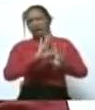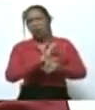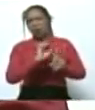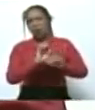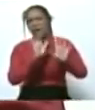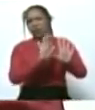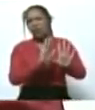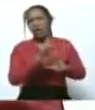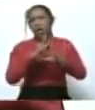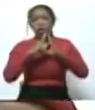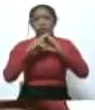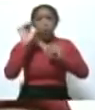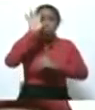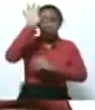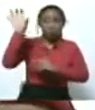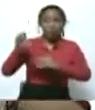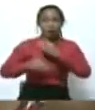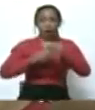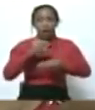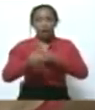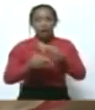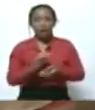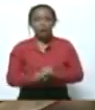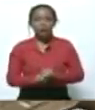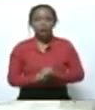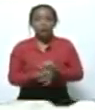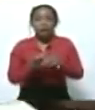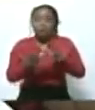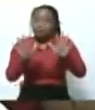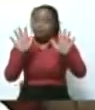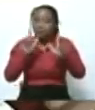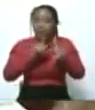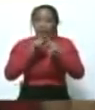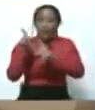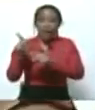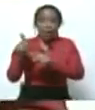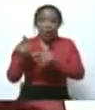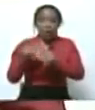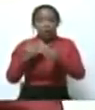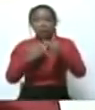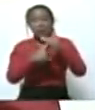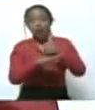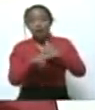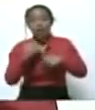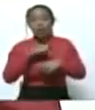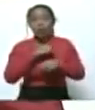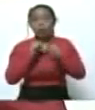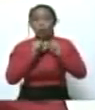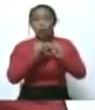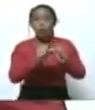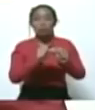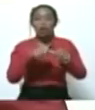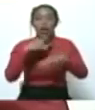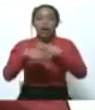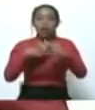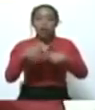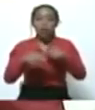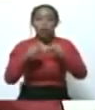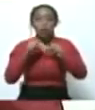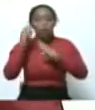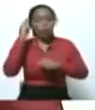todos los países lo hacen. Mientras tanto, ellos se van y nosotros seguimos. La revolución